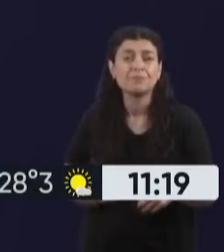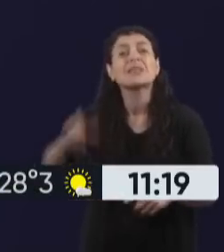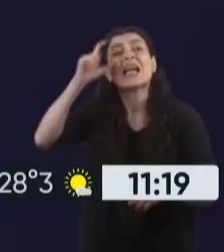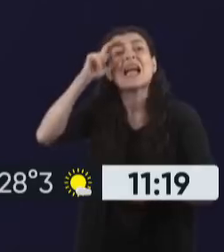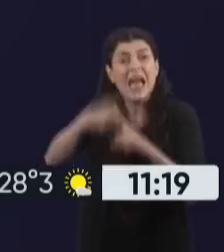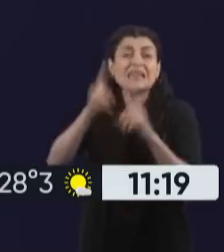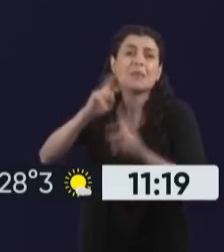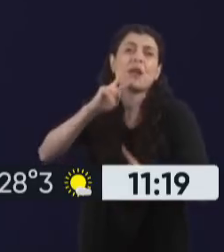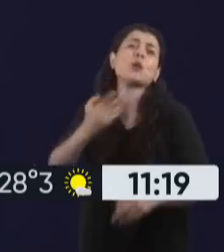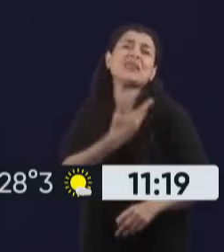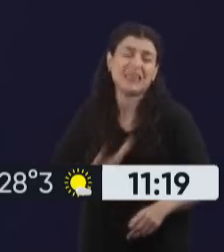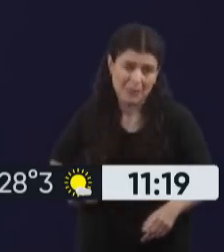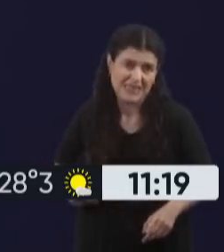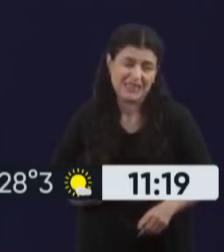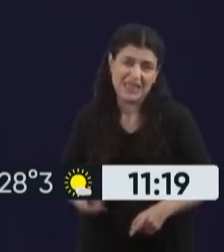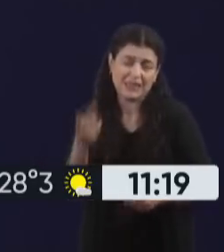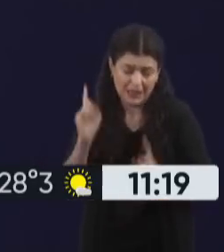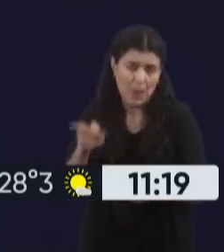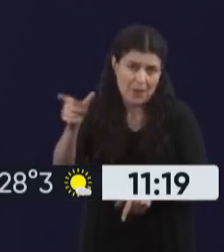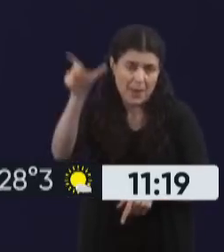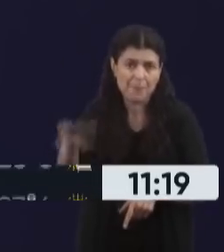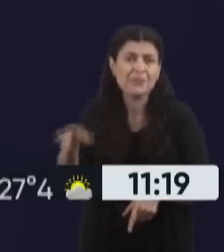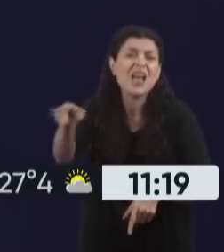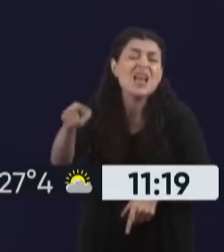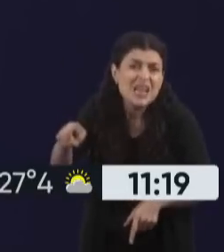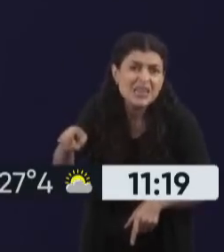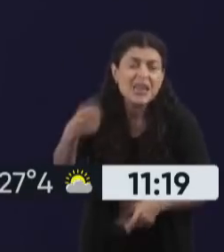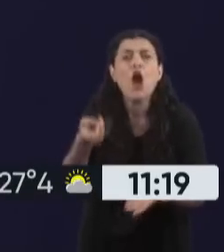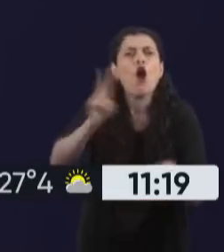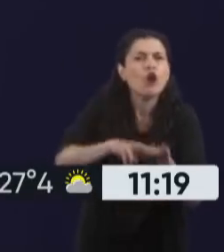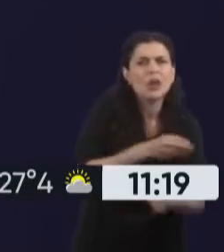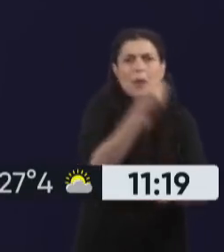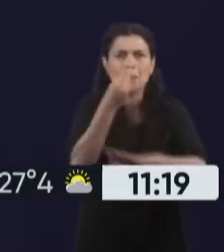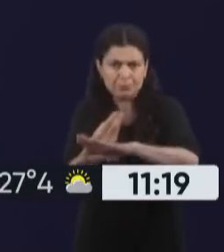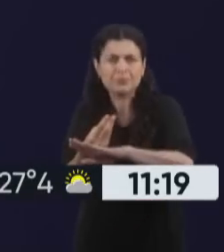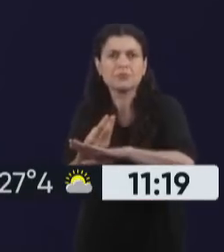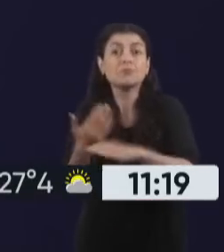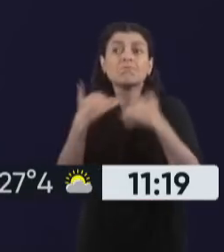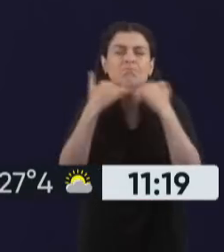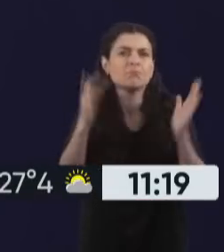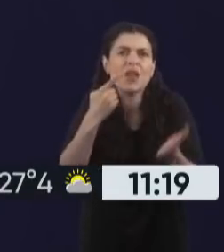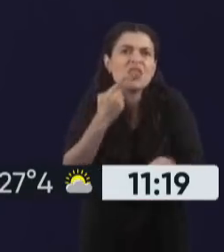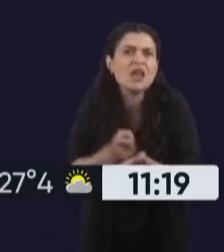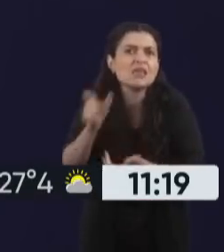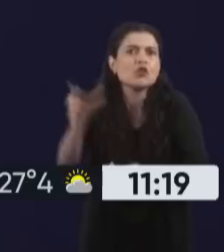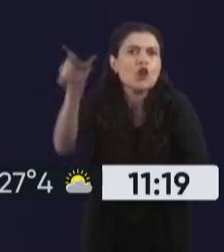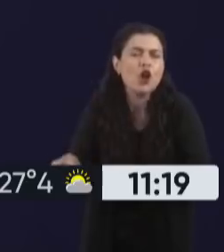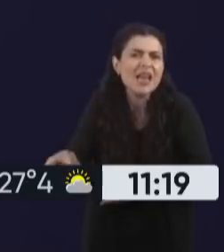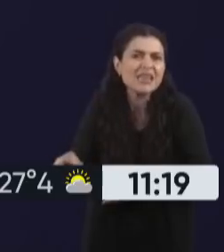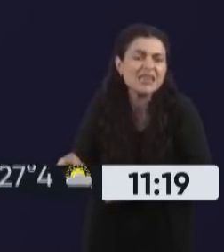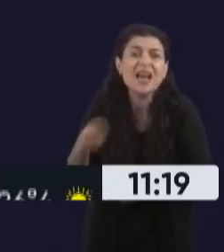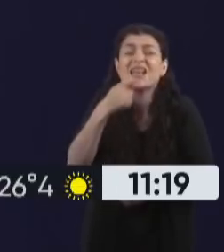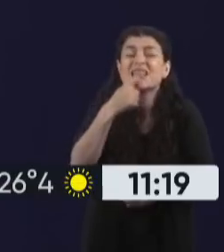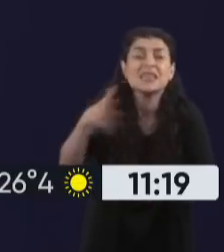vicepresidente y expresidente, pueda ser candidata. Es una decisión que tomará ella en virtud de